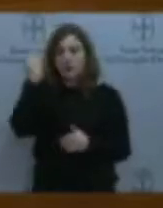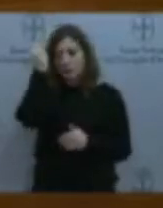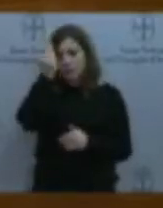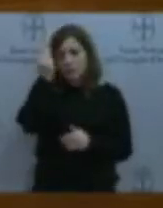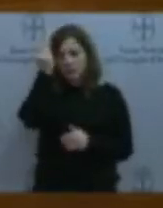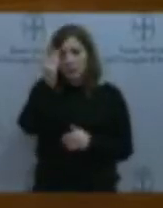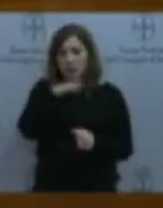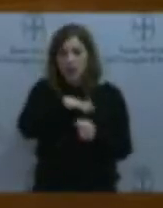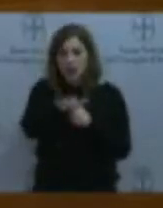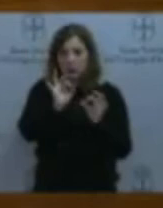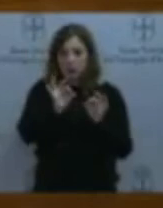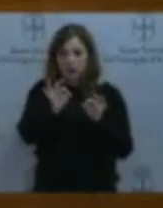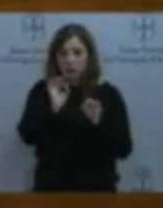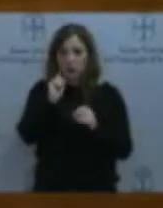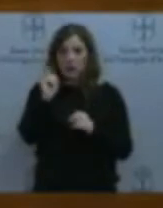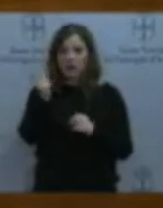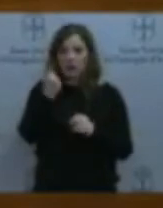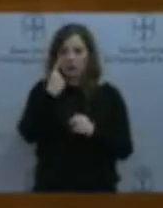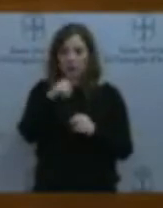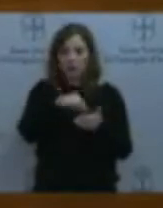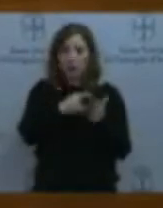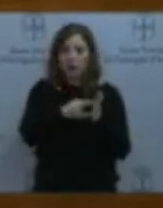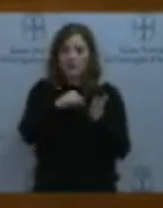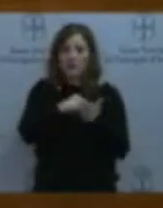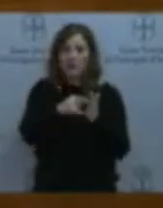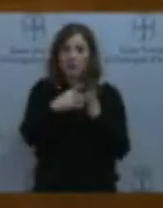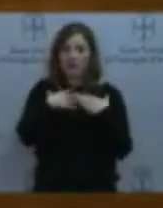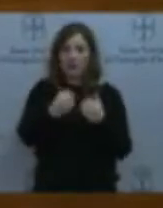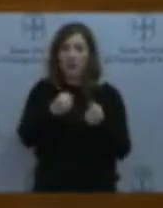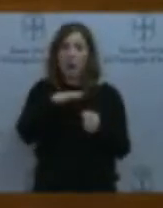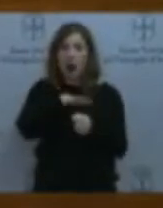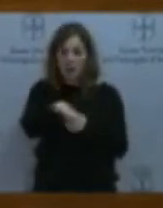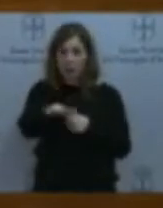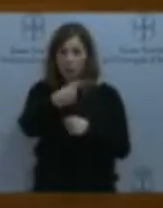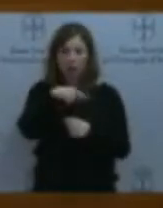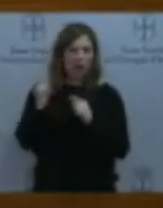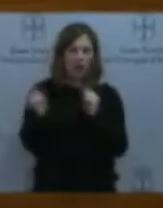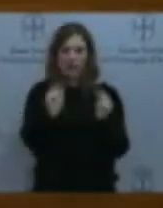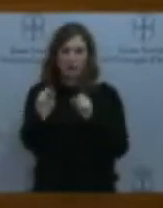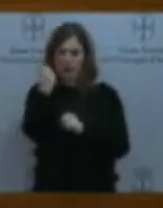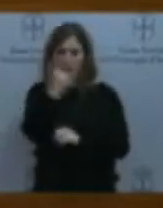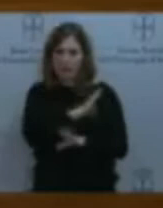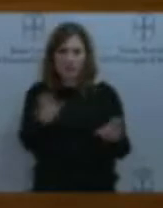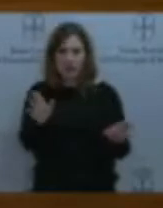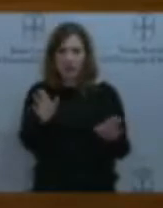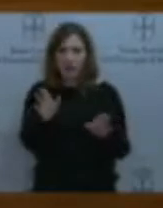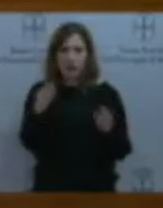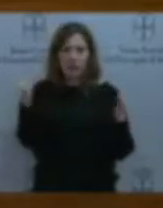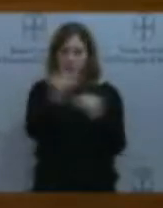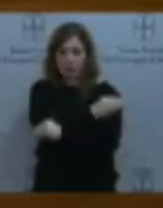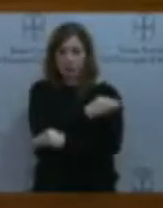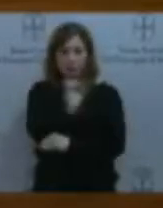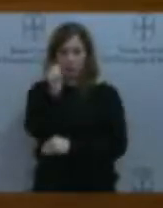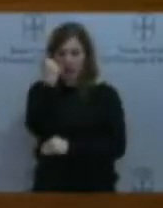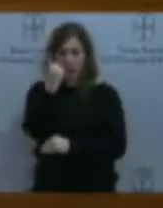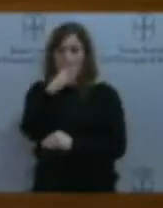este ámbito, el diagnóstico y las soluciones del sistema sanitario, uno de los ámbitos en los que más hayamos discutido, donde más discrepancia hayamos tenido.